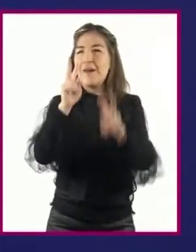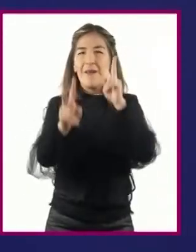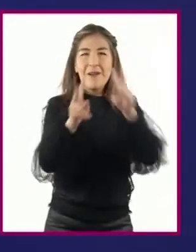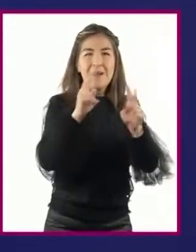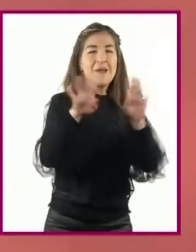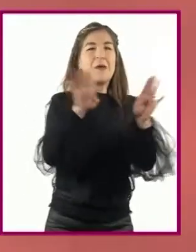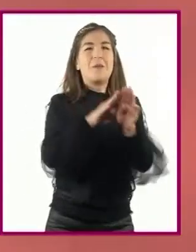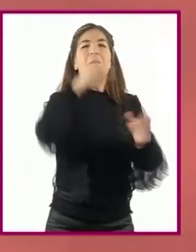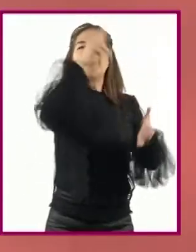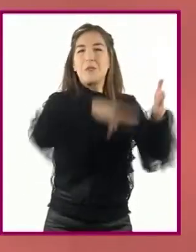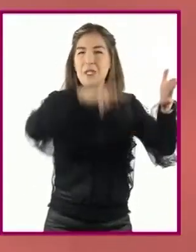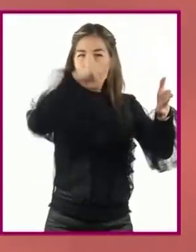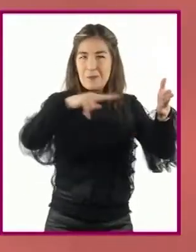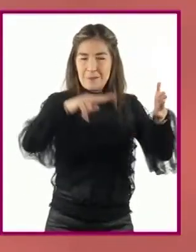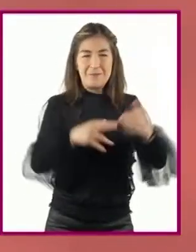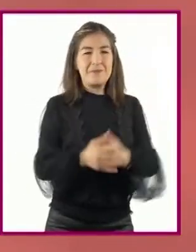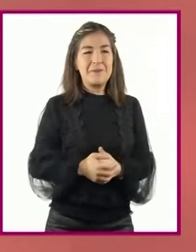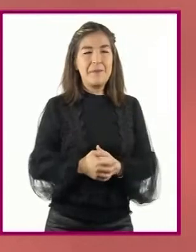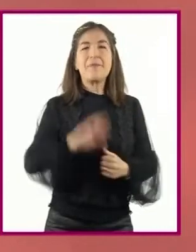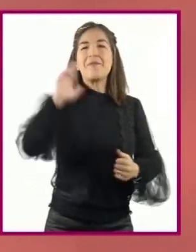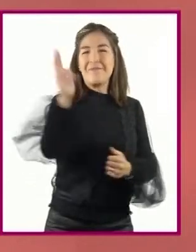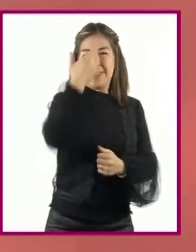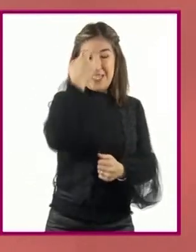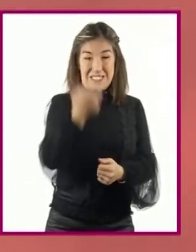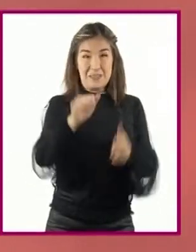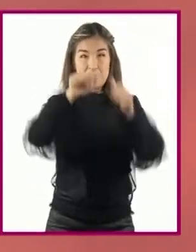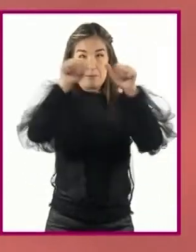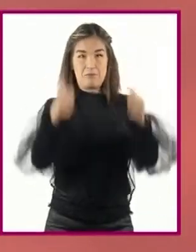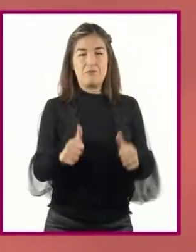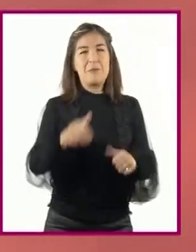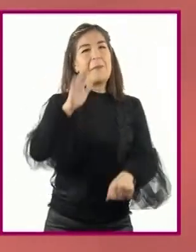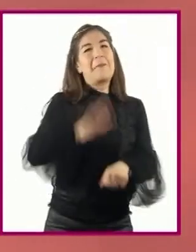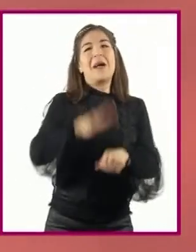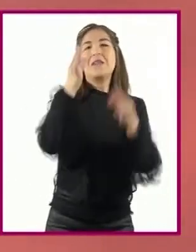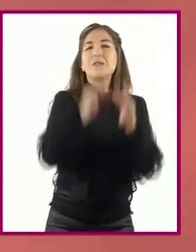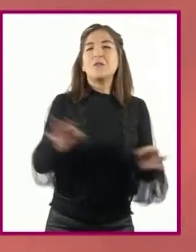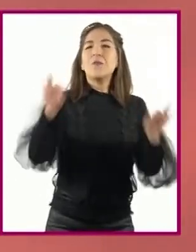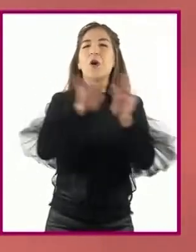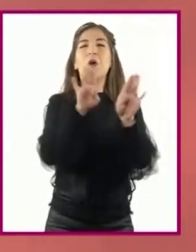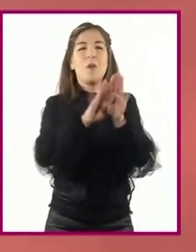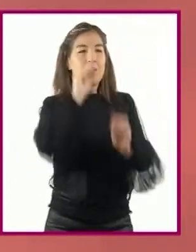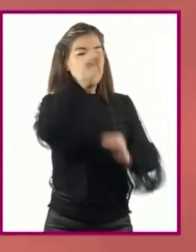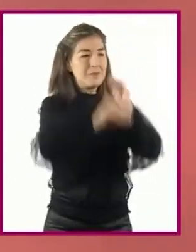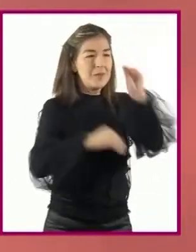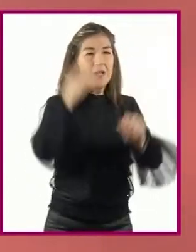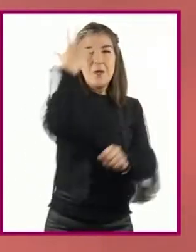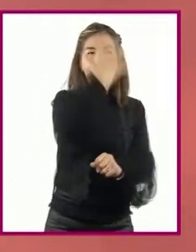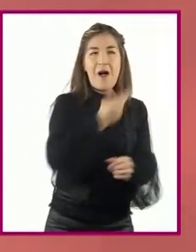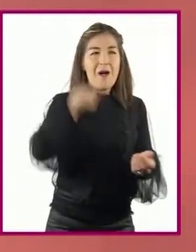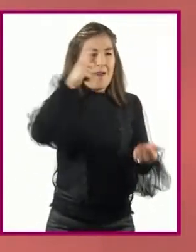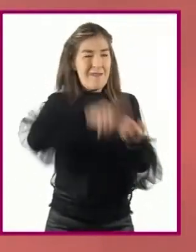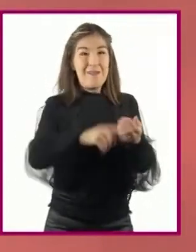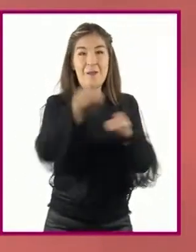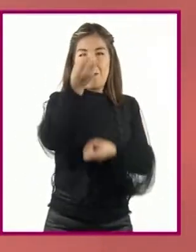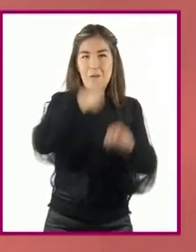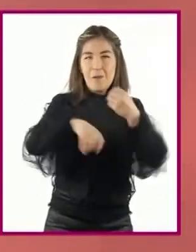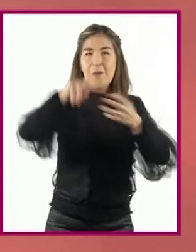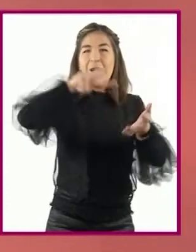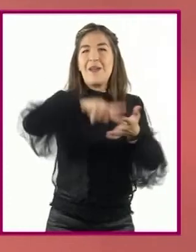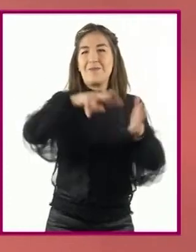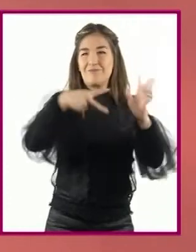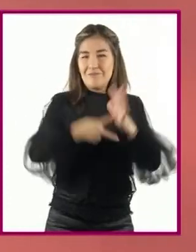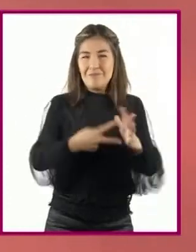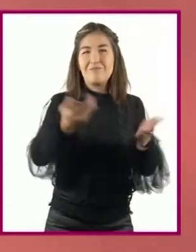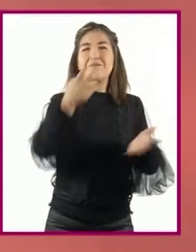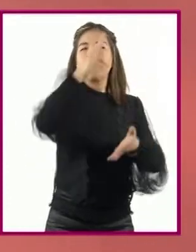pinturas. Recordemos que el arte era esencialmente decorativo y que muchas de las obras pictóricas,